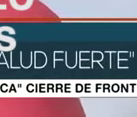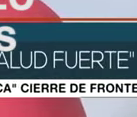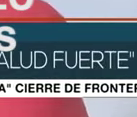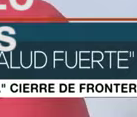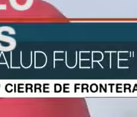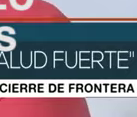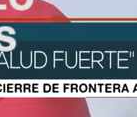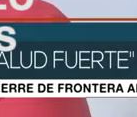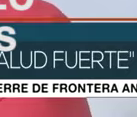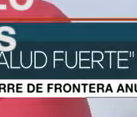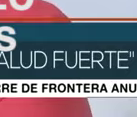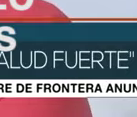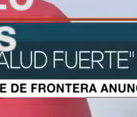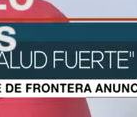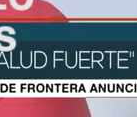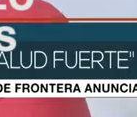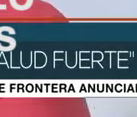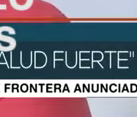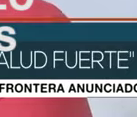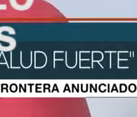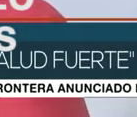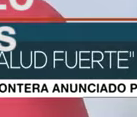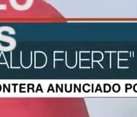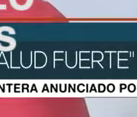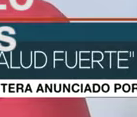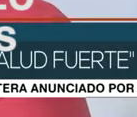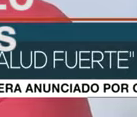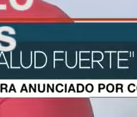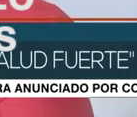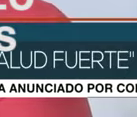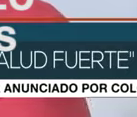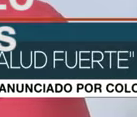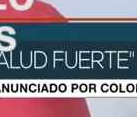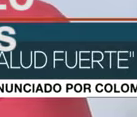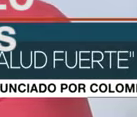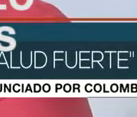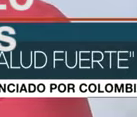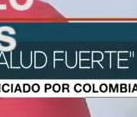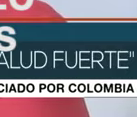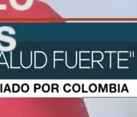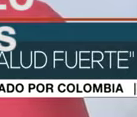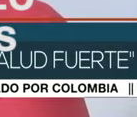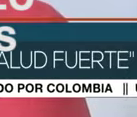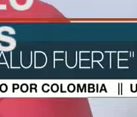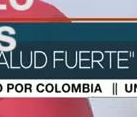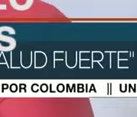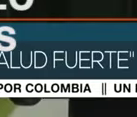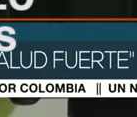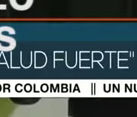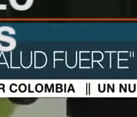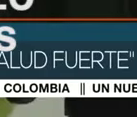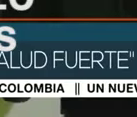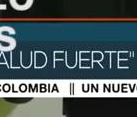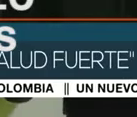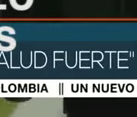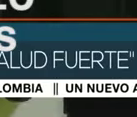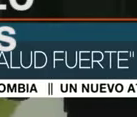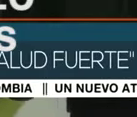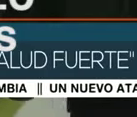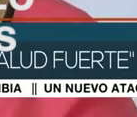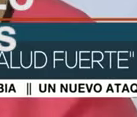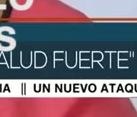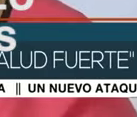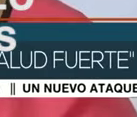trabajadores por cuenta propia. Por tanto, los clientes que decidan por su propia voluntad venir a Cuba son recibidos.